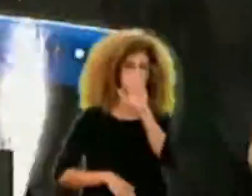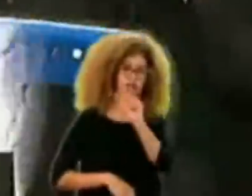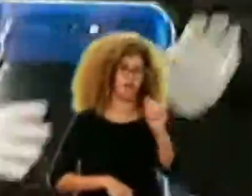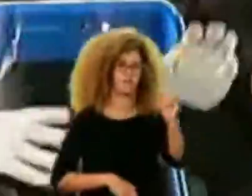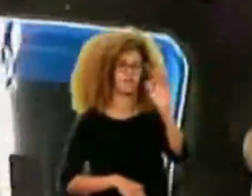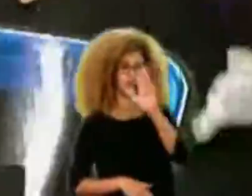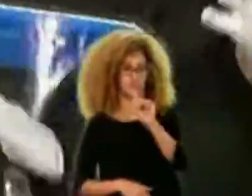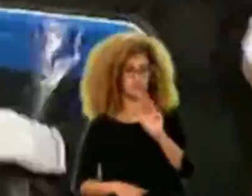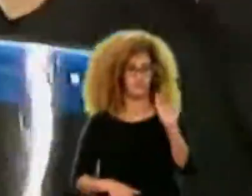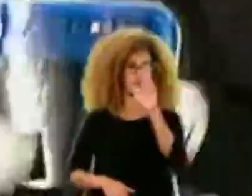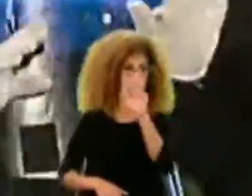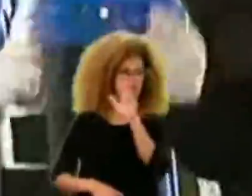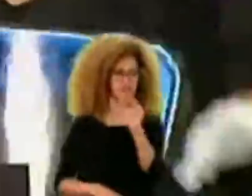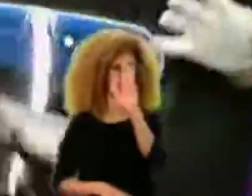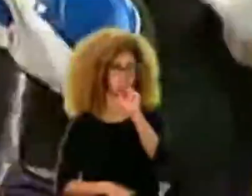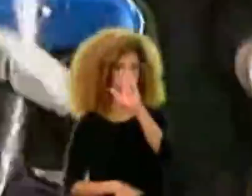Para,